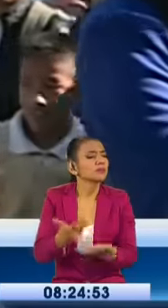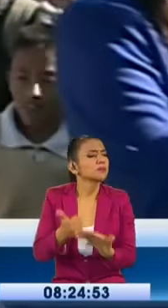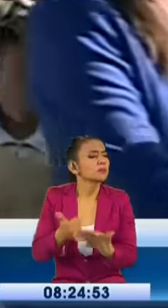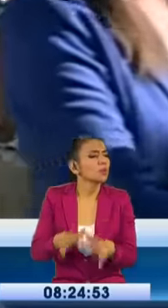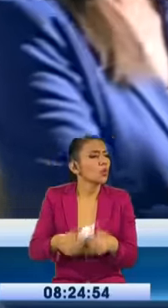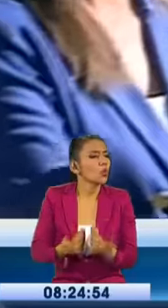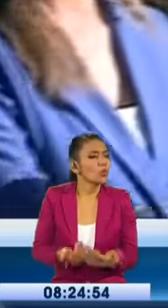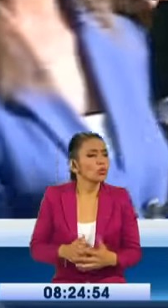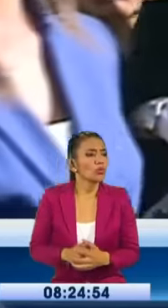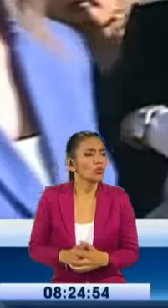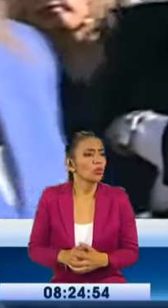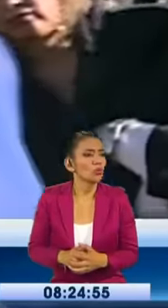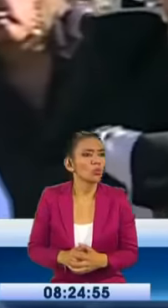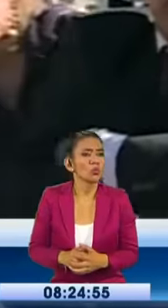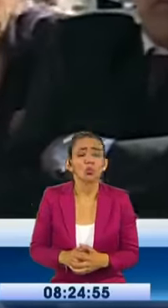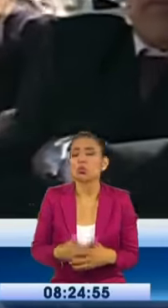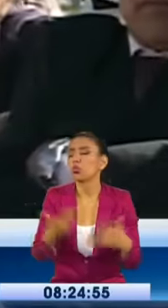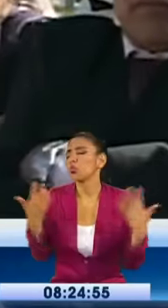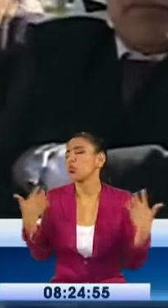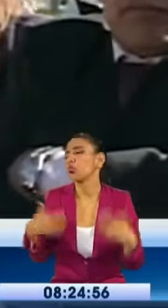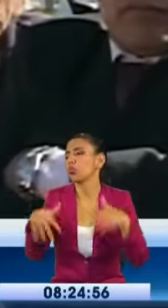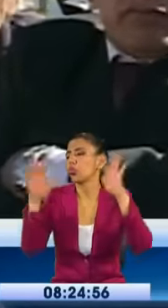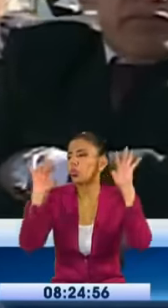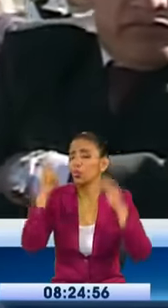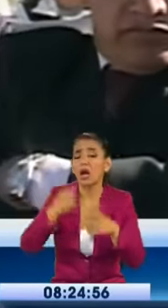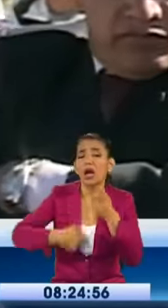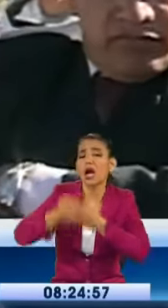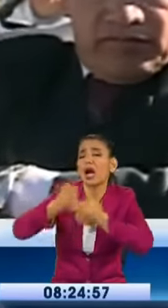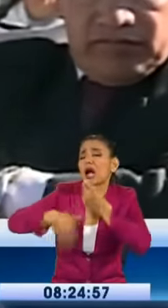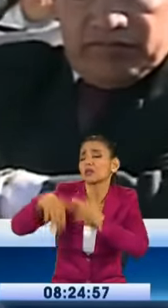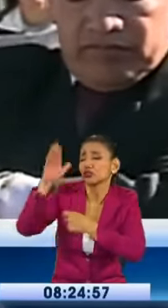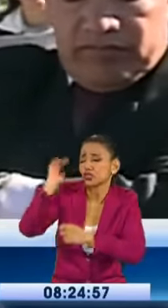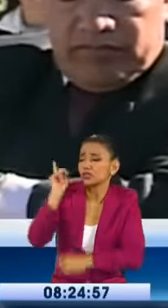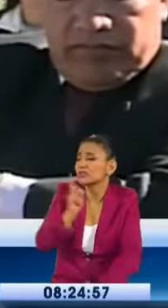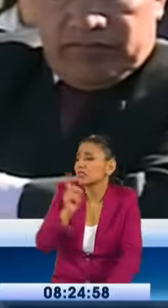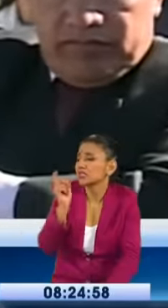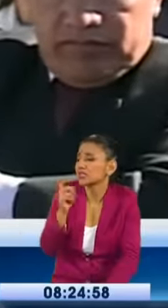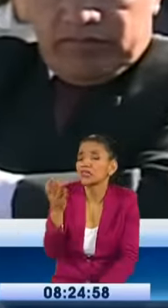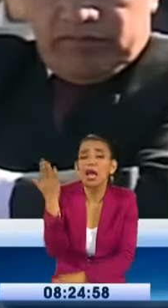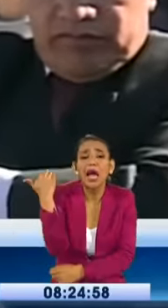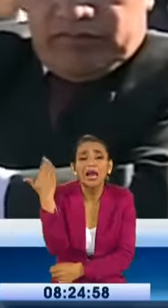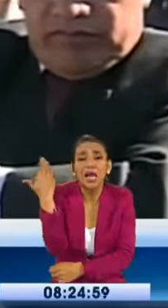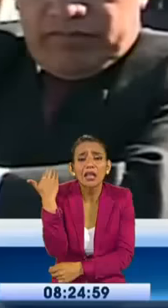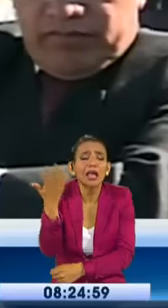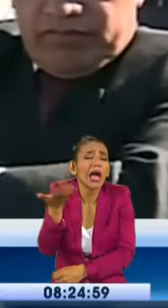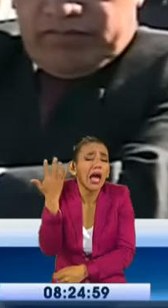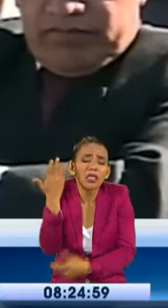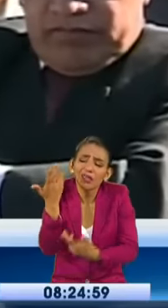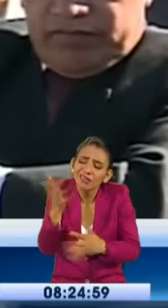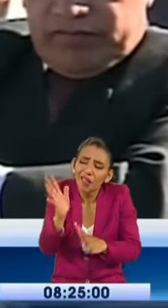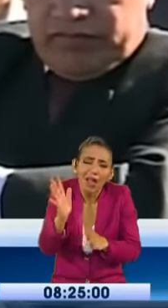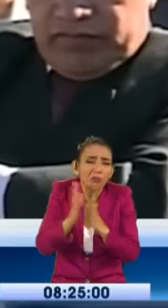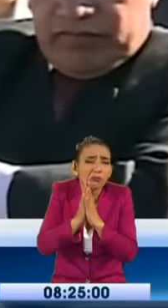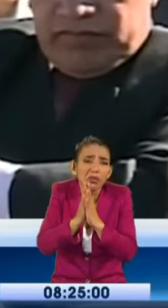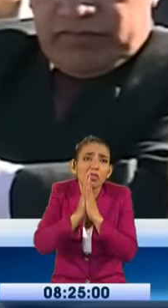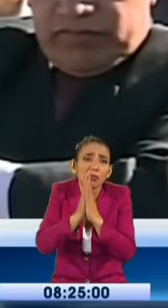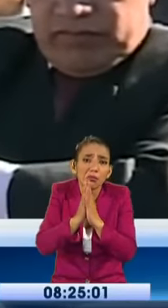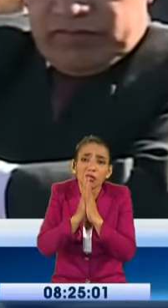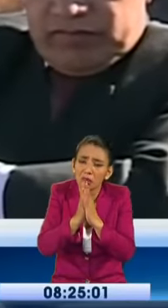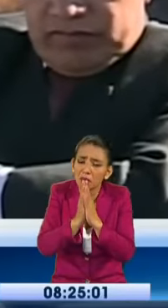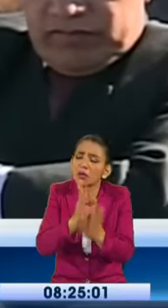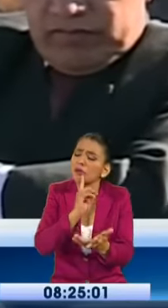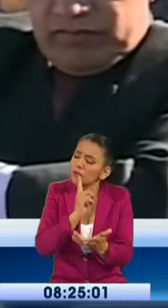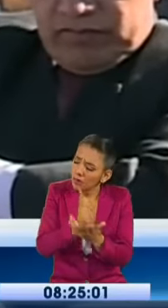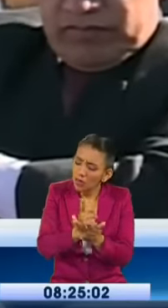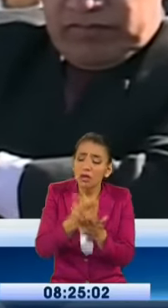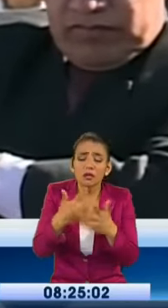A nosotros hemos estado con esta necesidad desde muchos años atrás, mismo desde las administraciones anteriores. Entonces, tenemos mucho conocimiento de aquí,